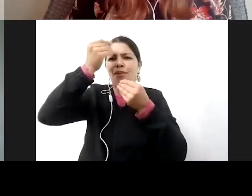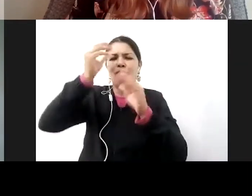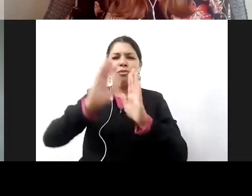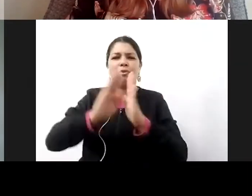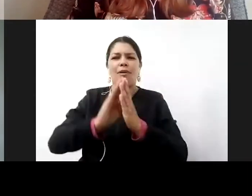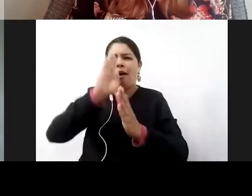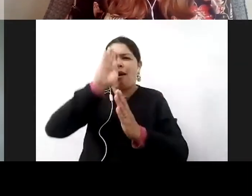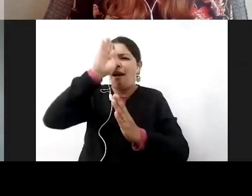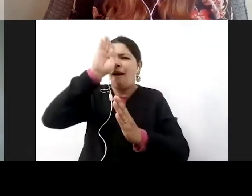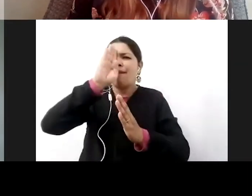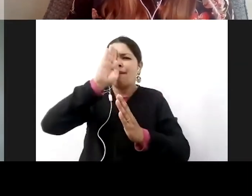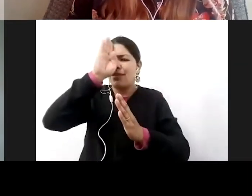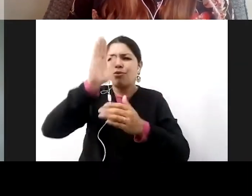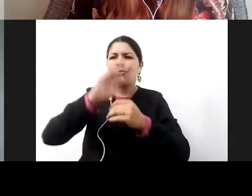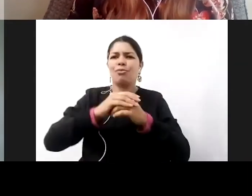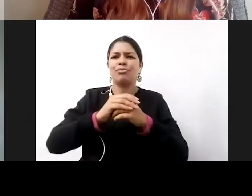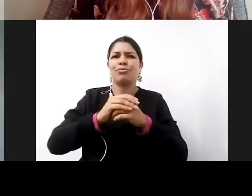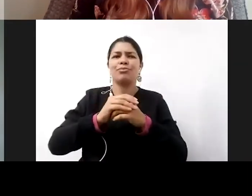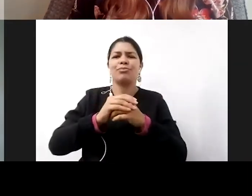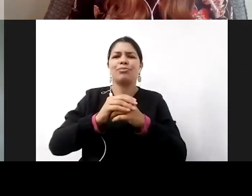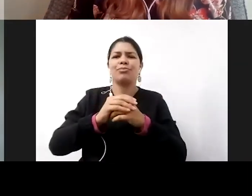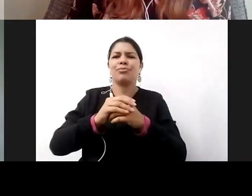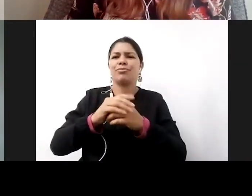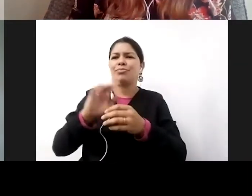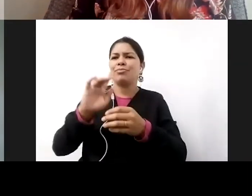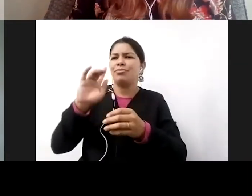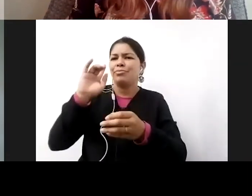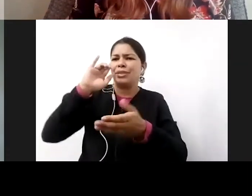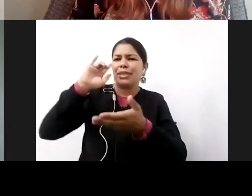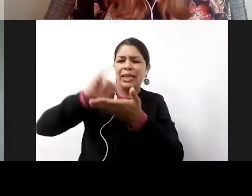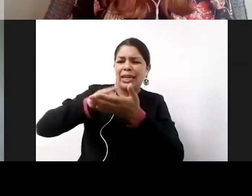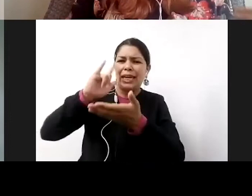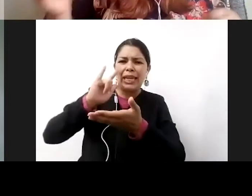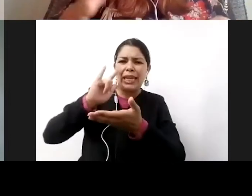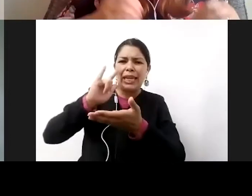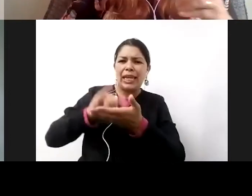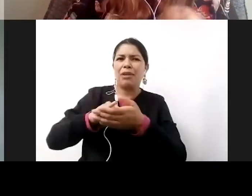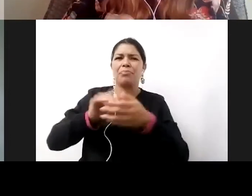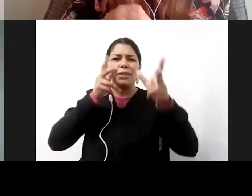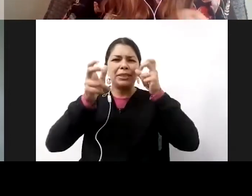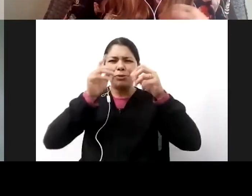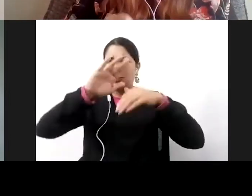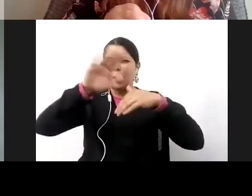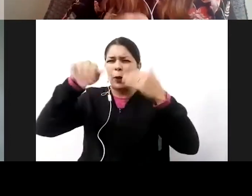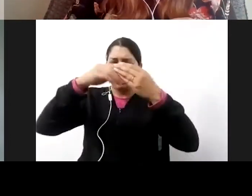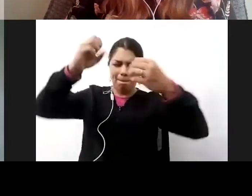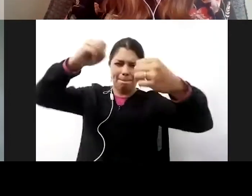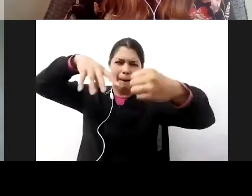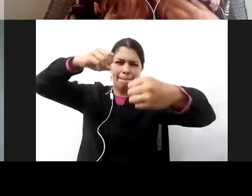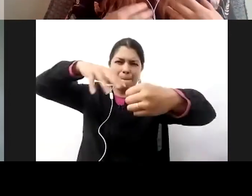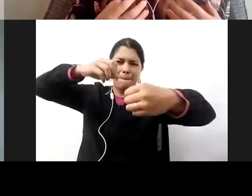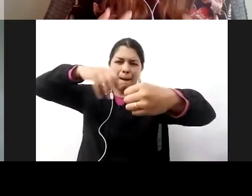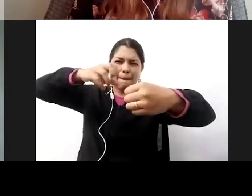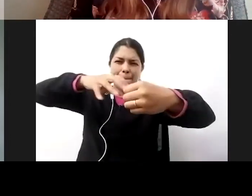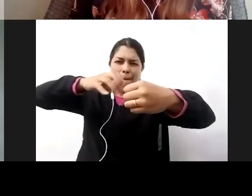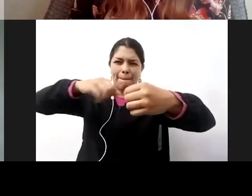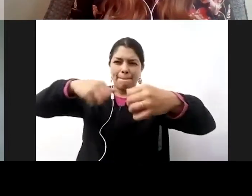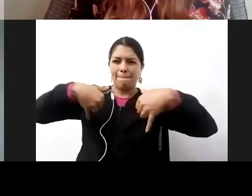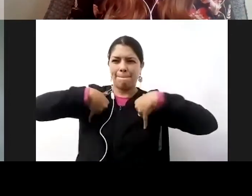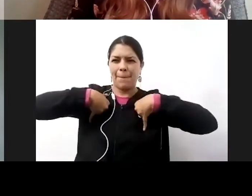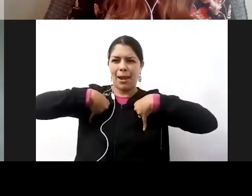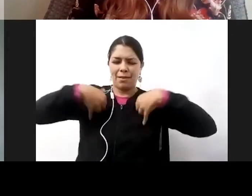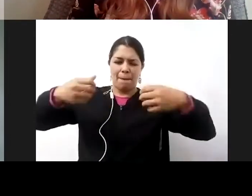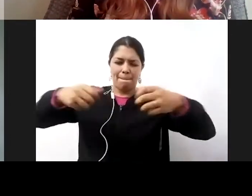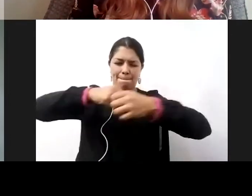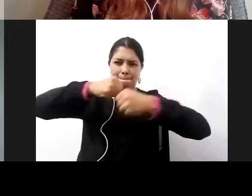que tenemos, todas nuestras creencias y nuestras percepciones. Todo esto lo guardamos en esa mochila y esa mochila es